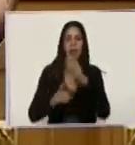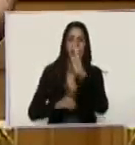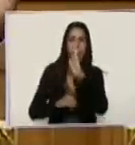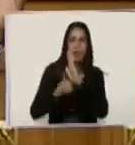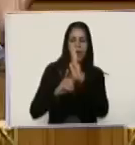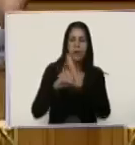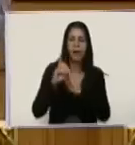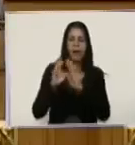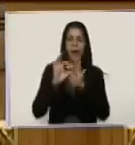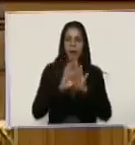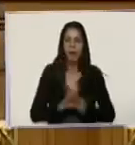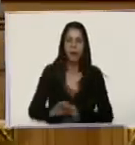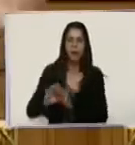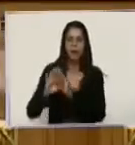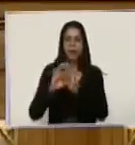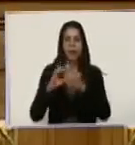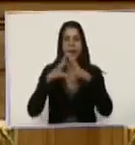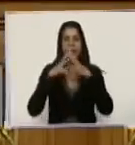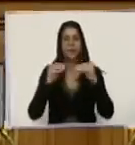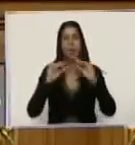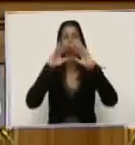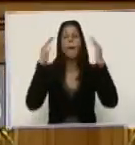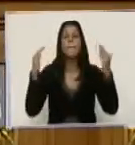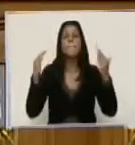unificación de toda la nación,